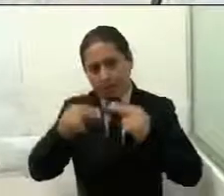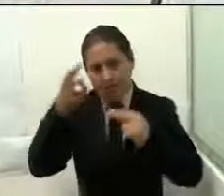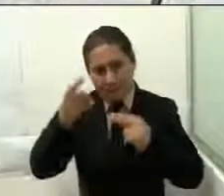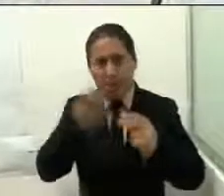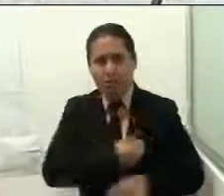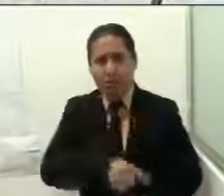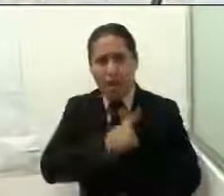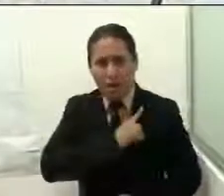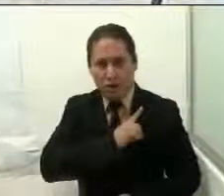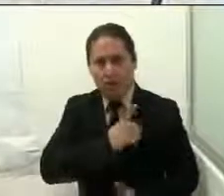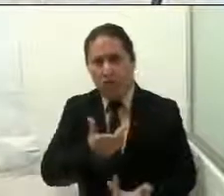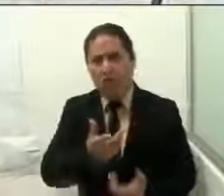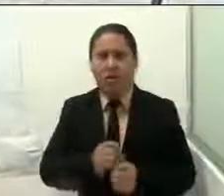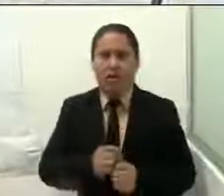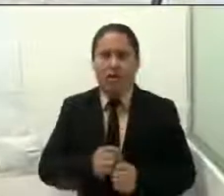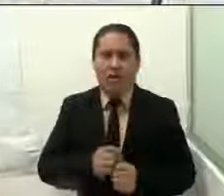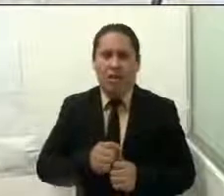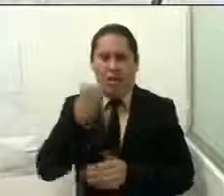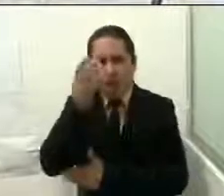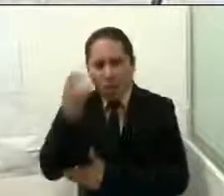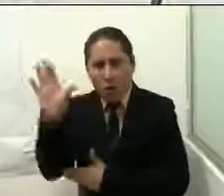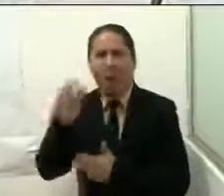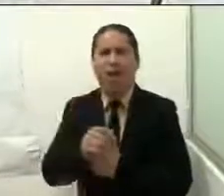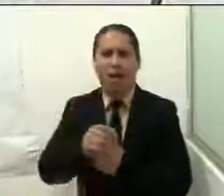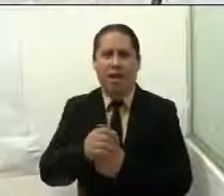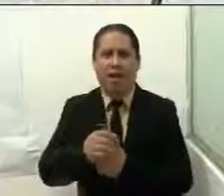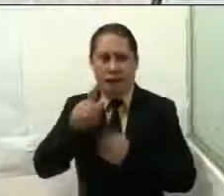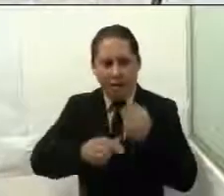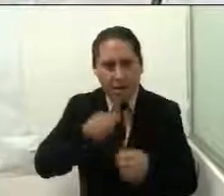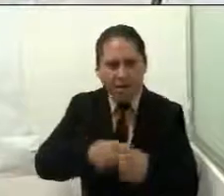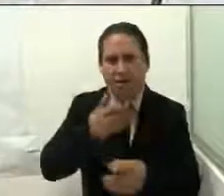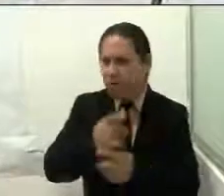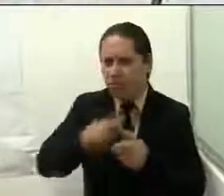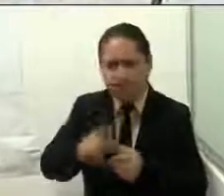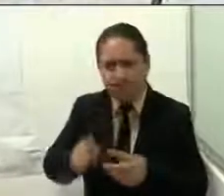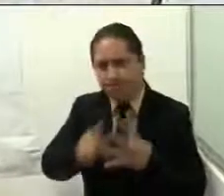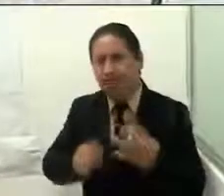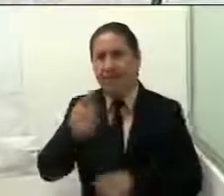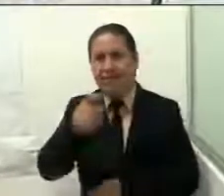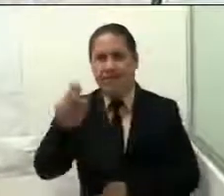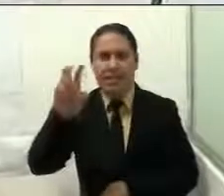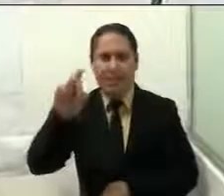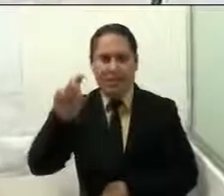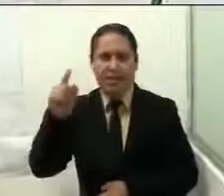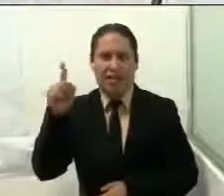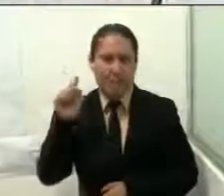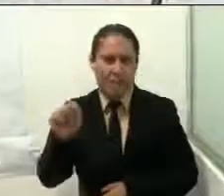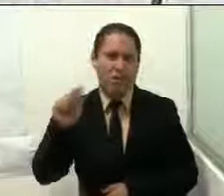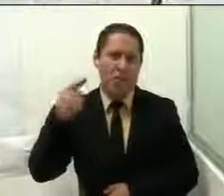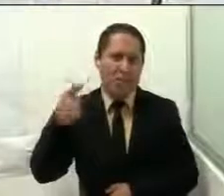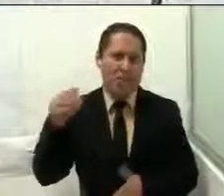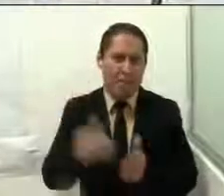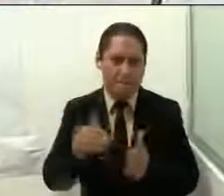agrícola pecuario y acuícola destinando 130 puntos 7 millones de